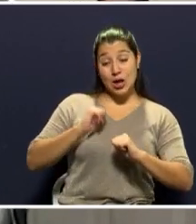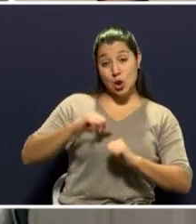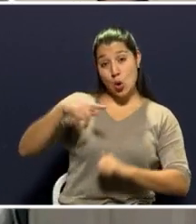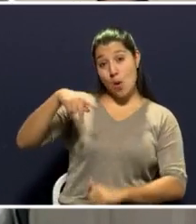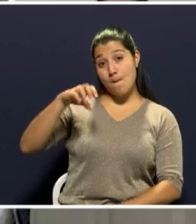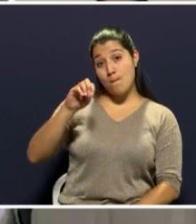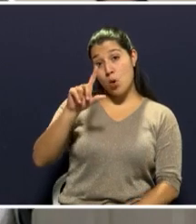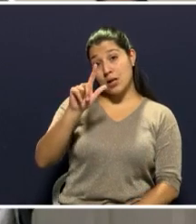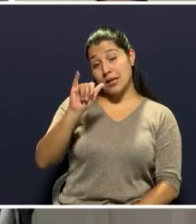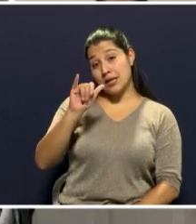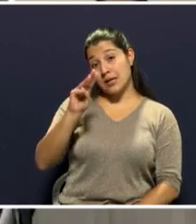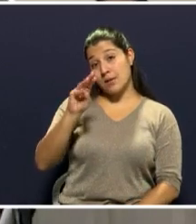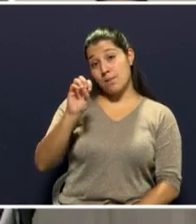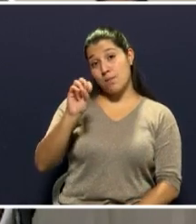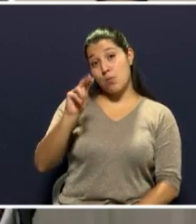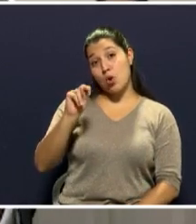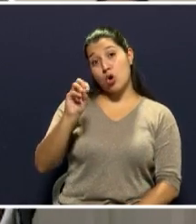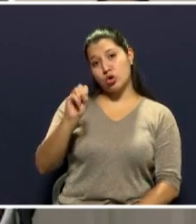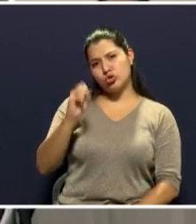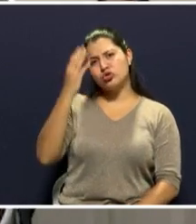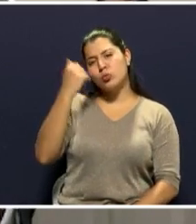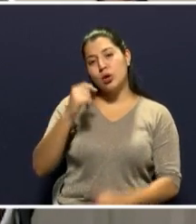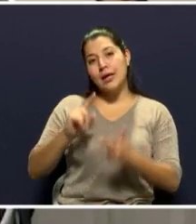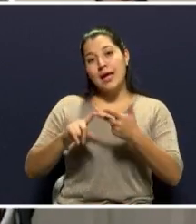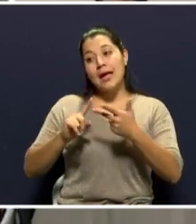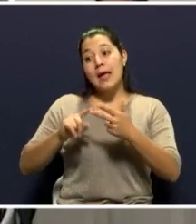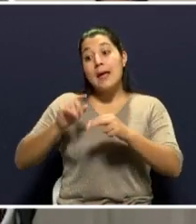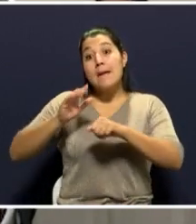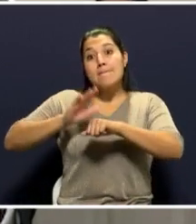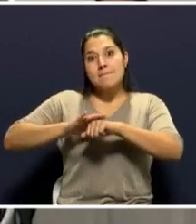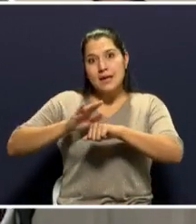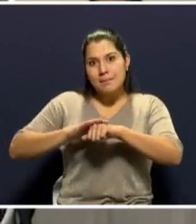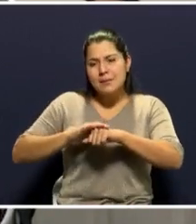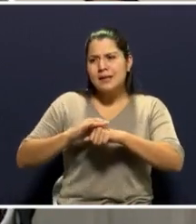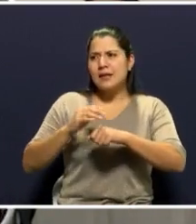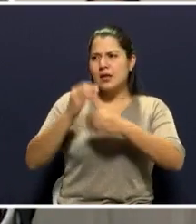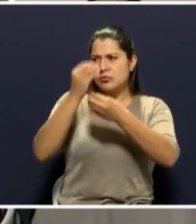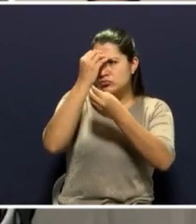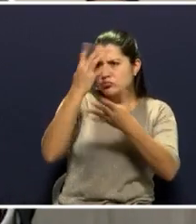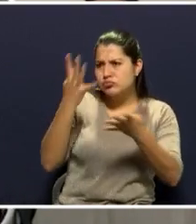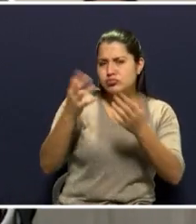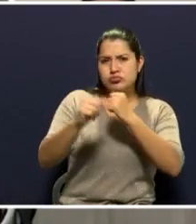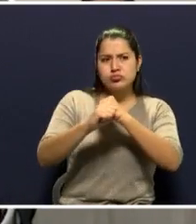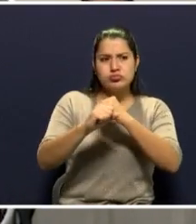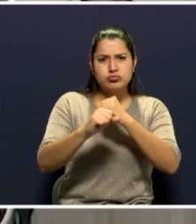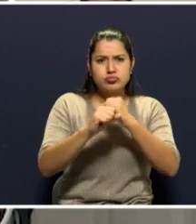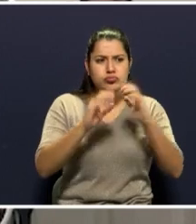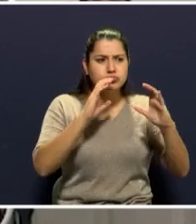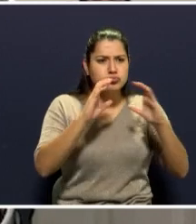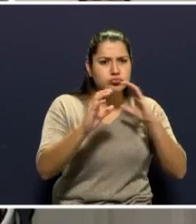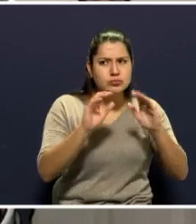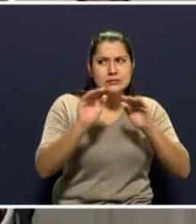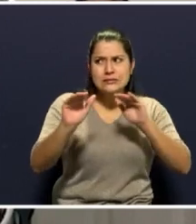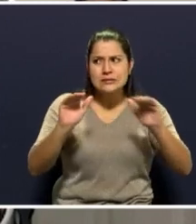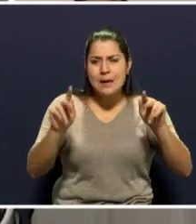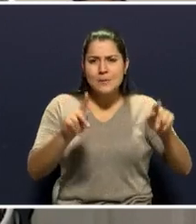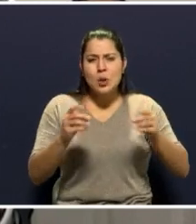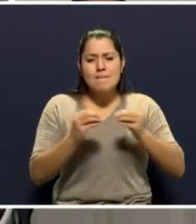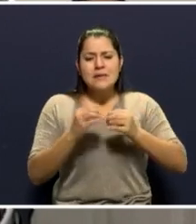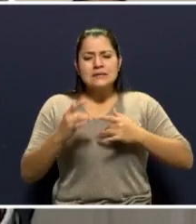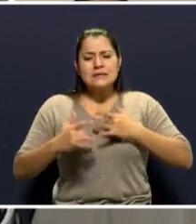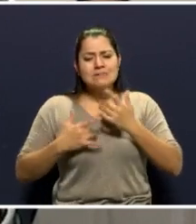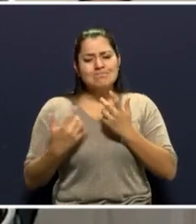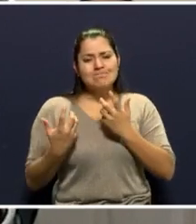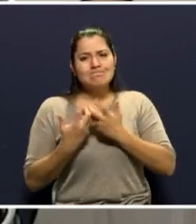nos va a permitir trabajar toda esta campaña de comunicación, de sensibilización y de salud mental